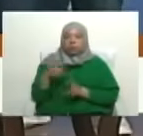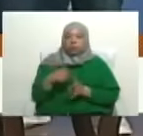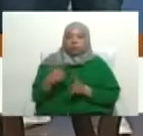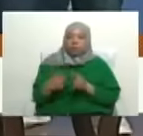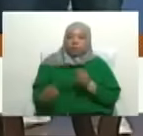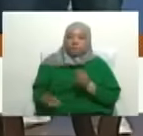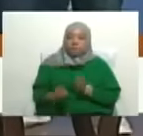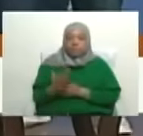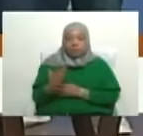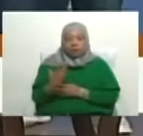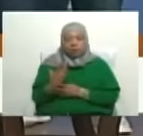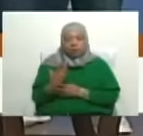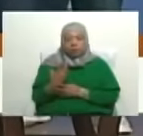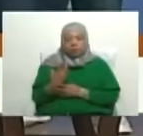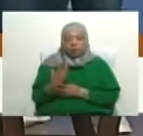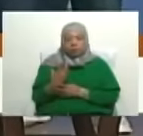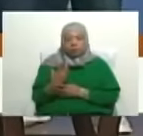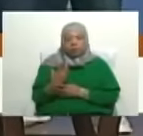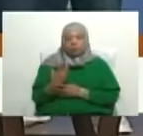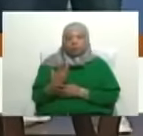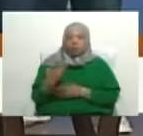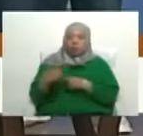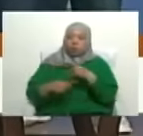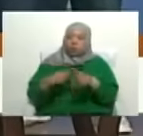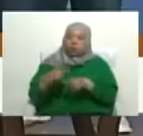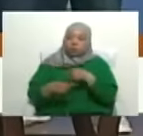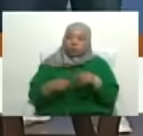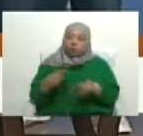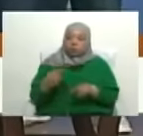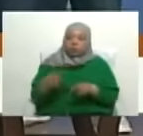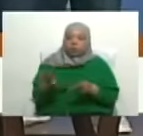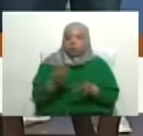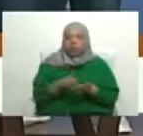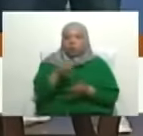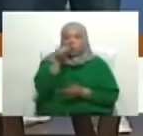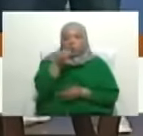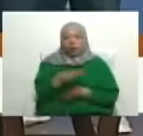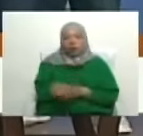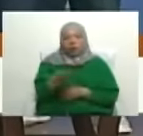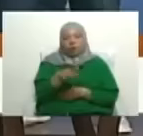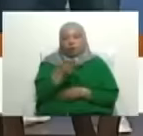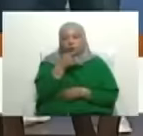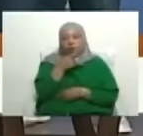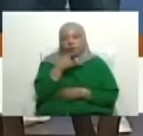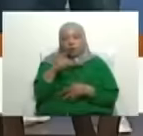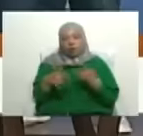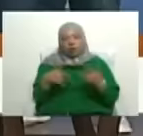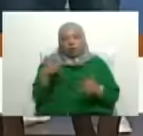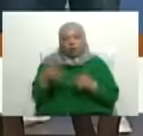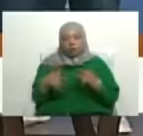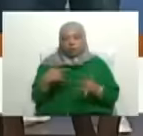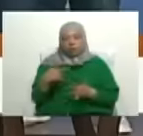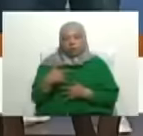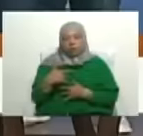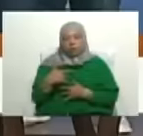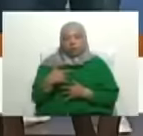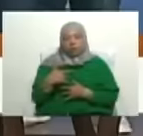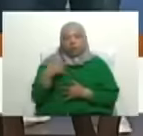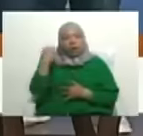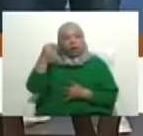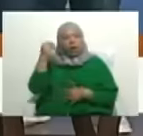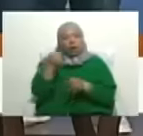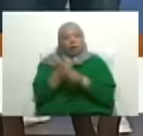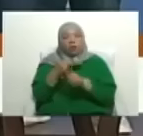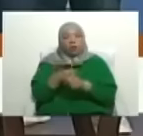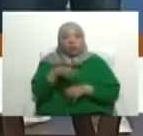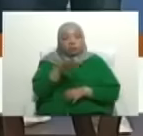mayo se dio ese proceso de reclutamiento o de activación de quienes habían sido